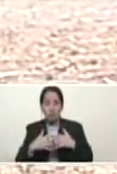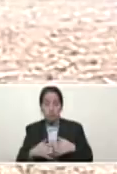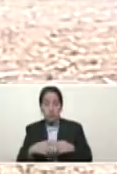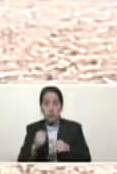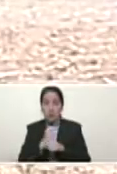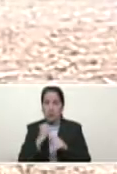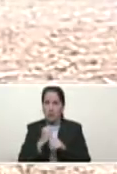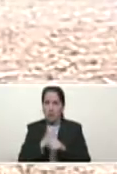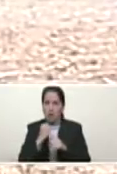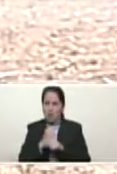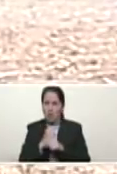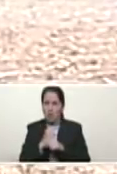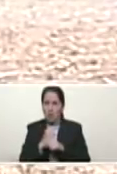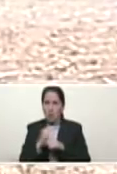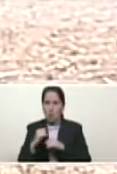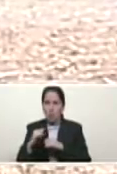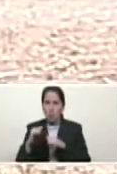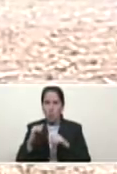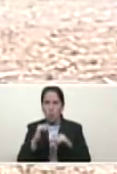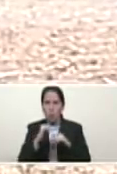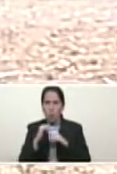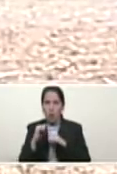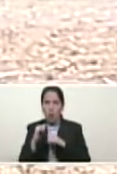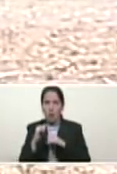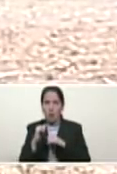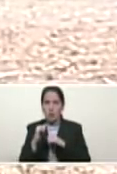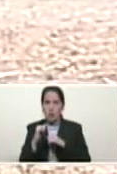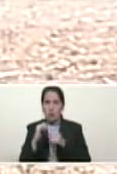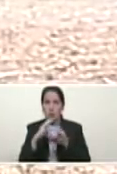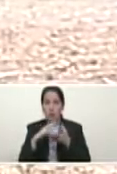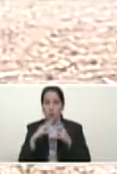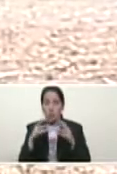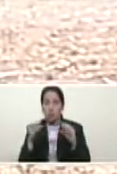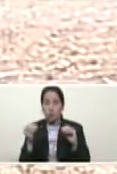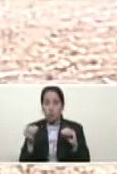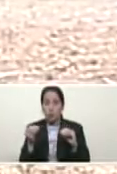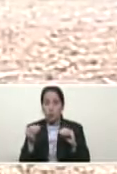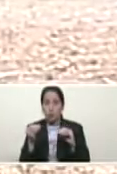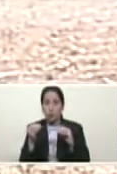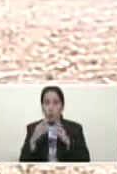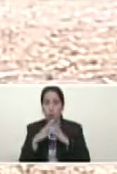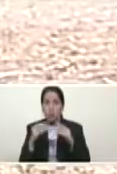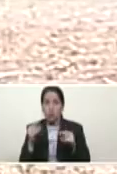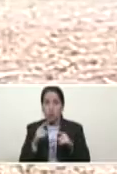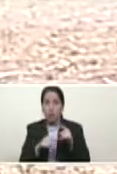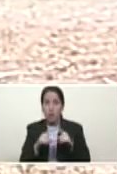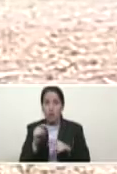e inicio de la recuperación de los planes de producción de todos los rubros.